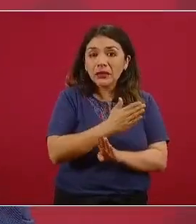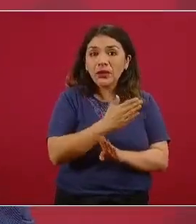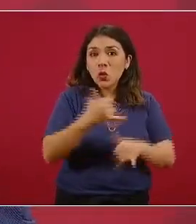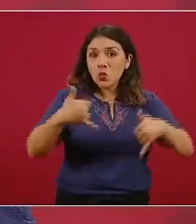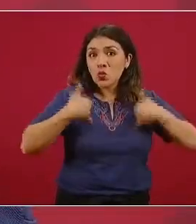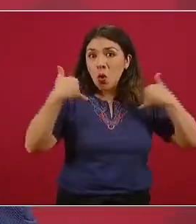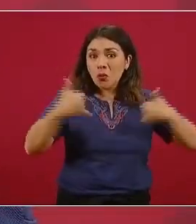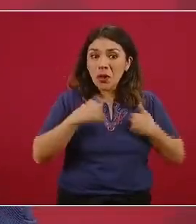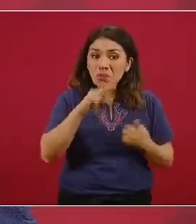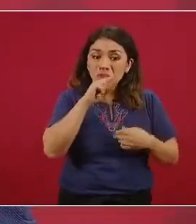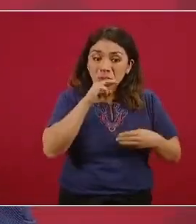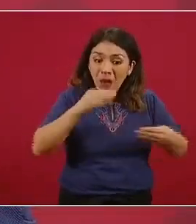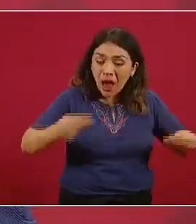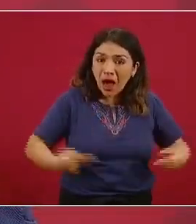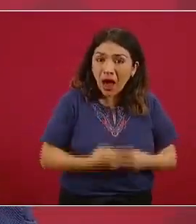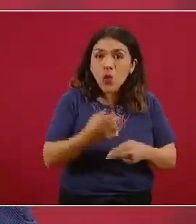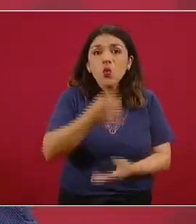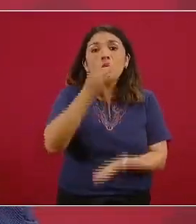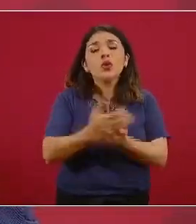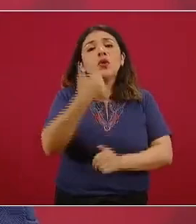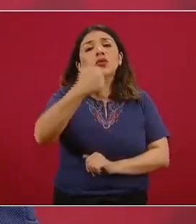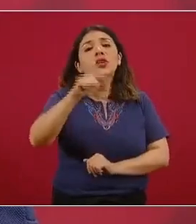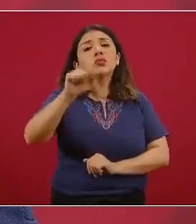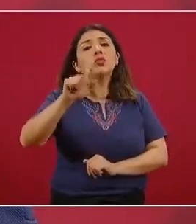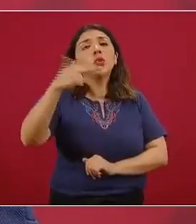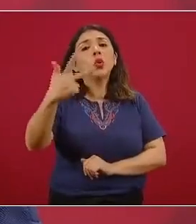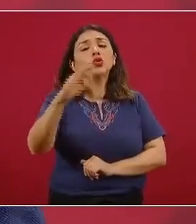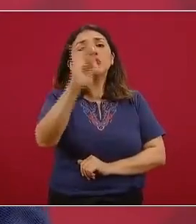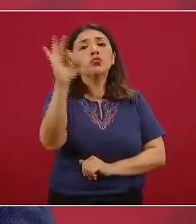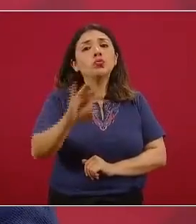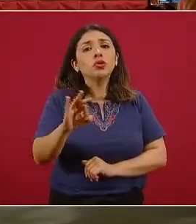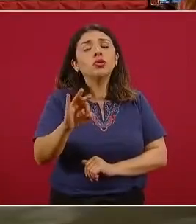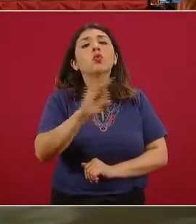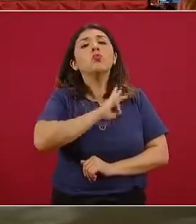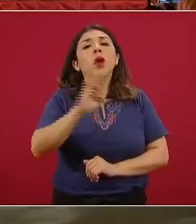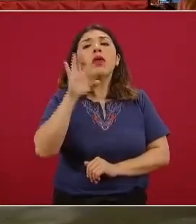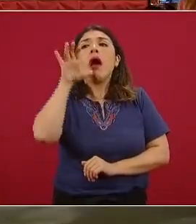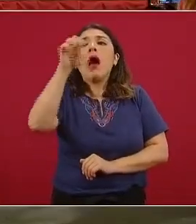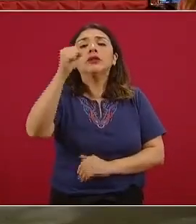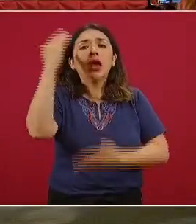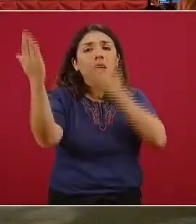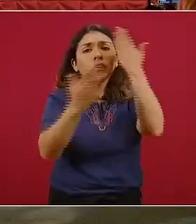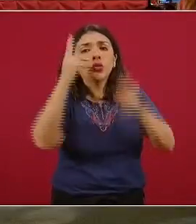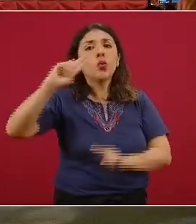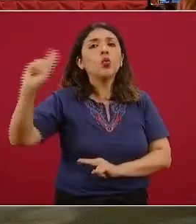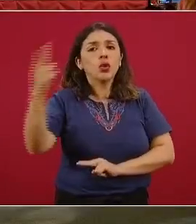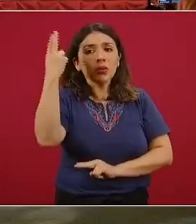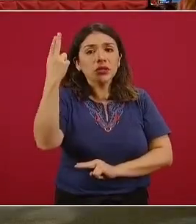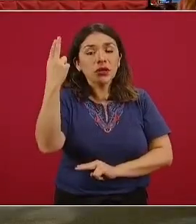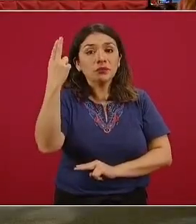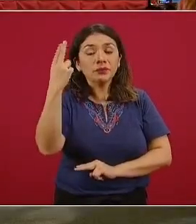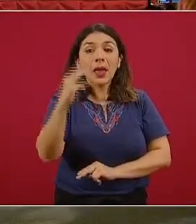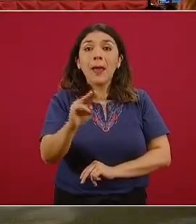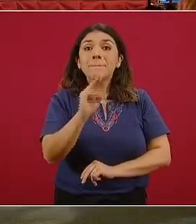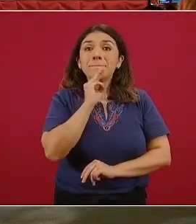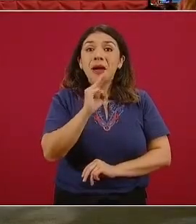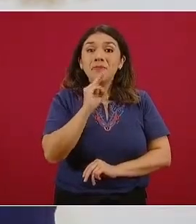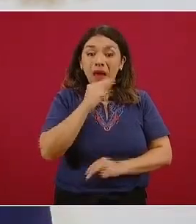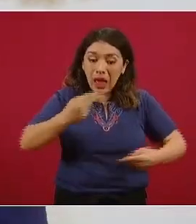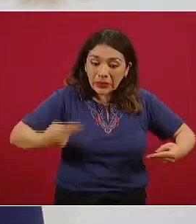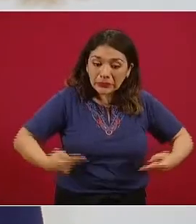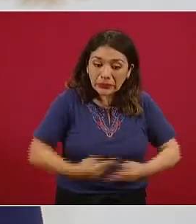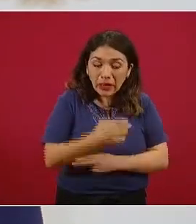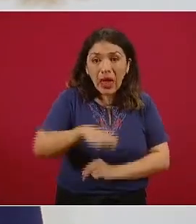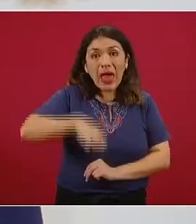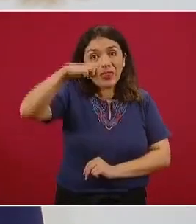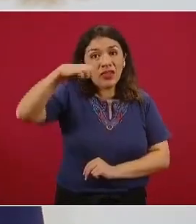la adolescencia, solo el 6.8% va a llegar a estudios universitarios. Las que fueron mamás en